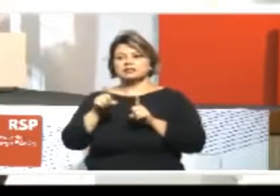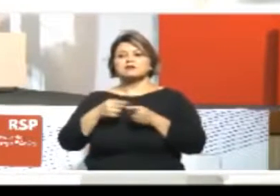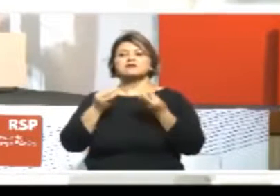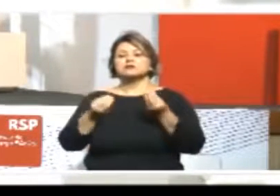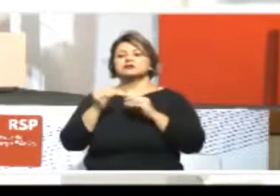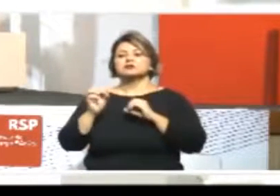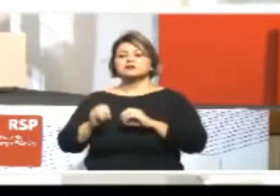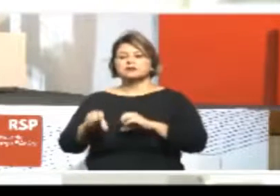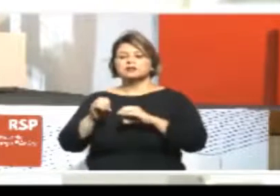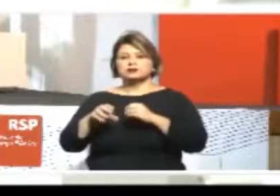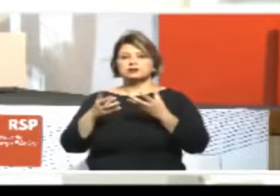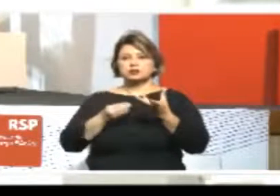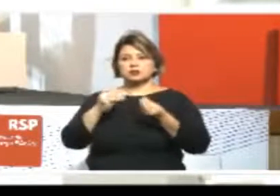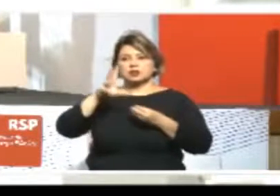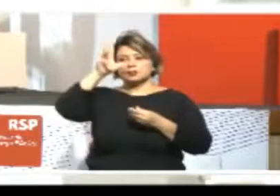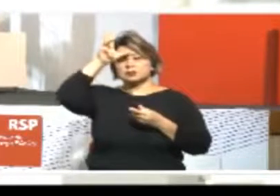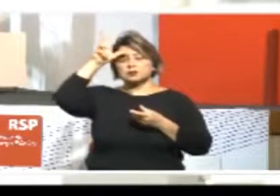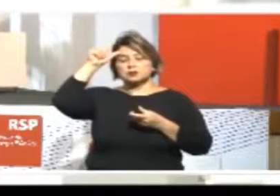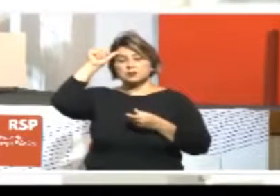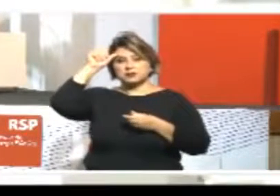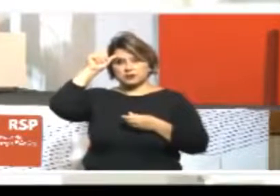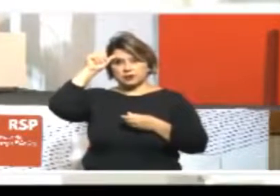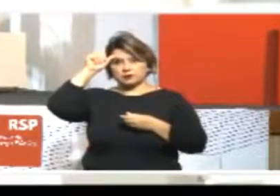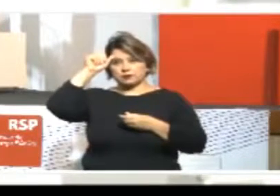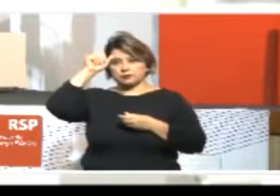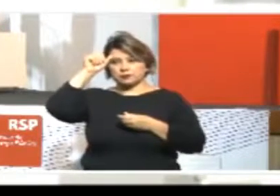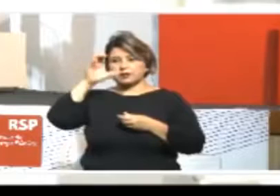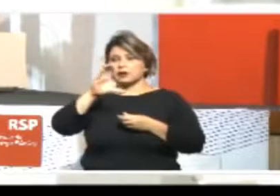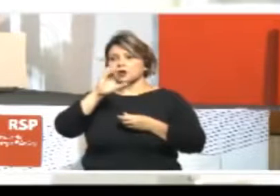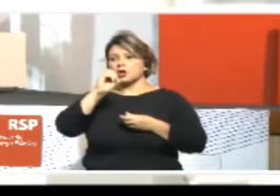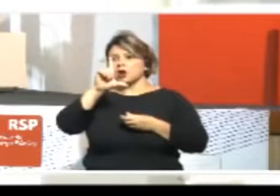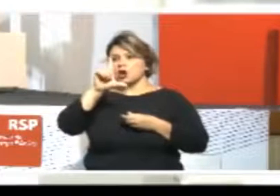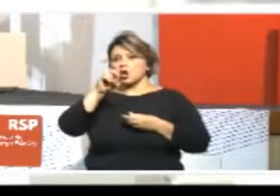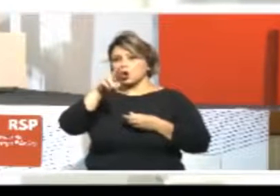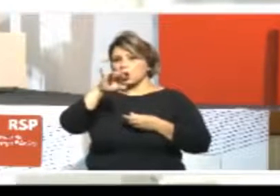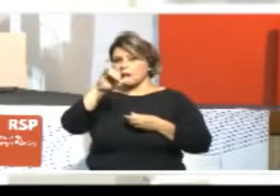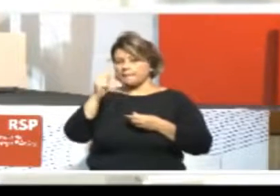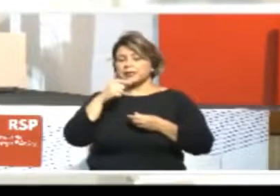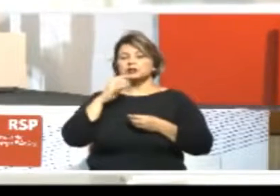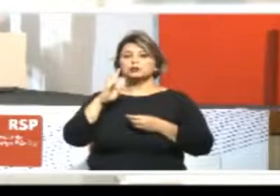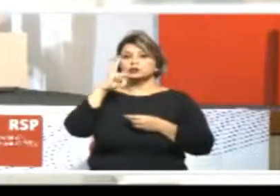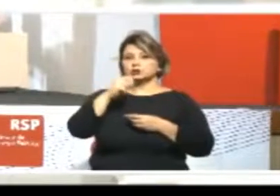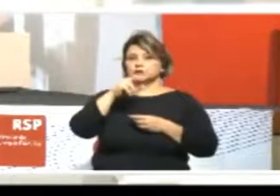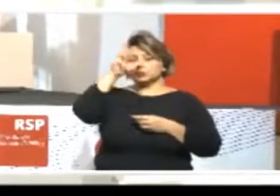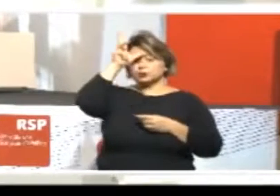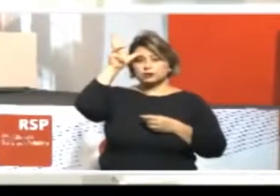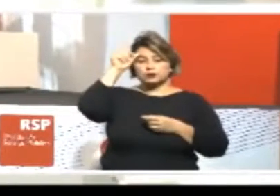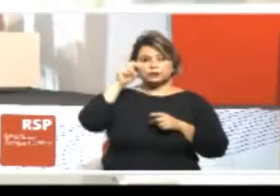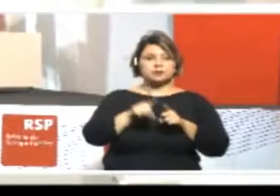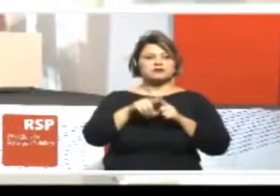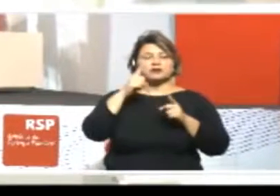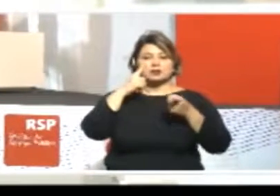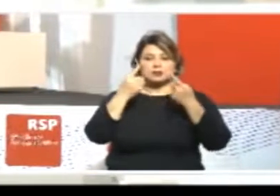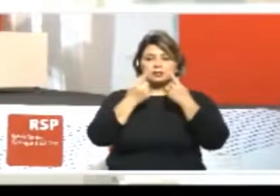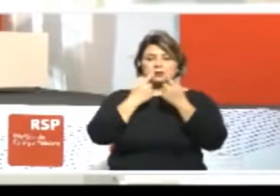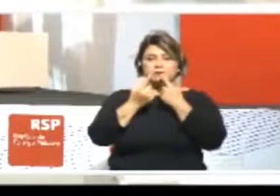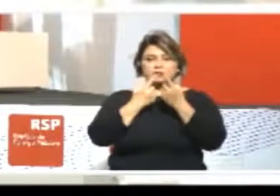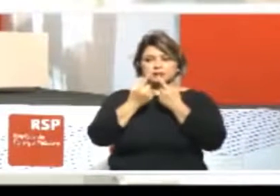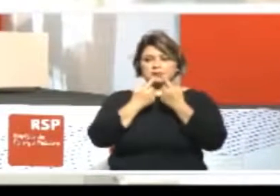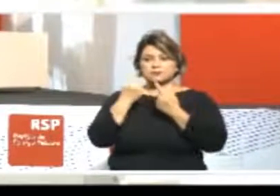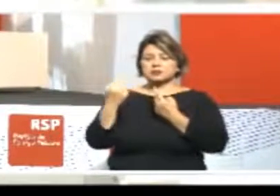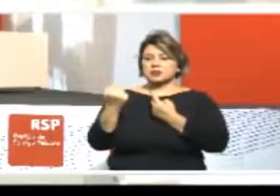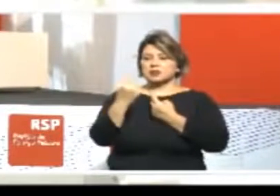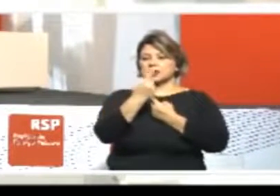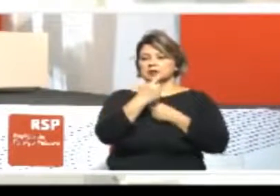en Colombia. De todos los alcaldes que entrevisté, 40 municipios, pero en cada municipio tuve que